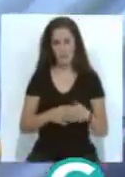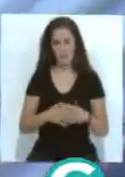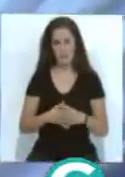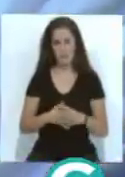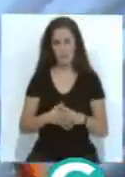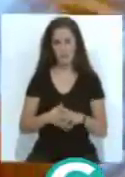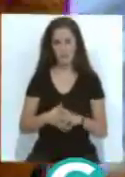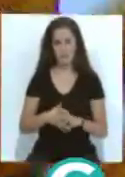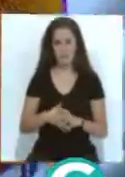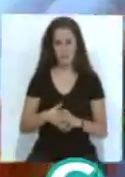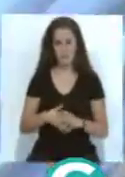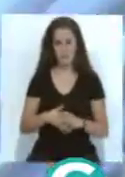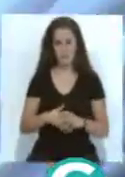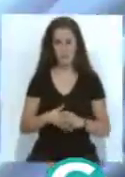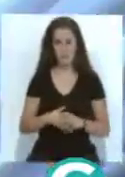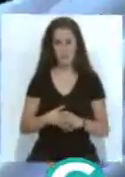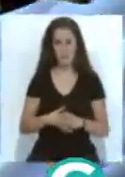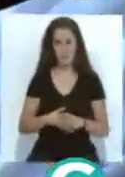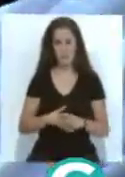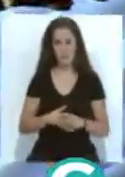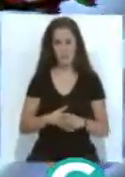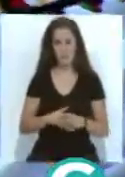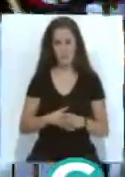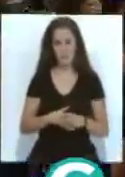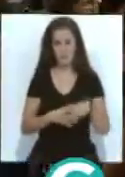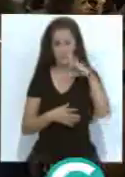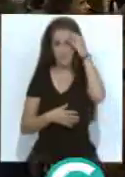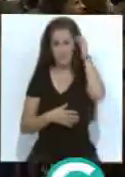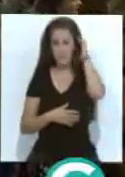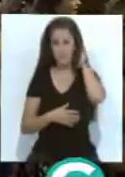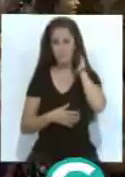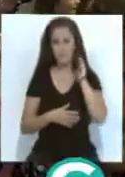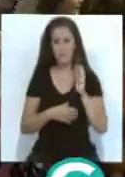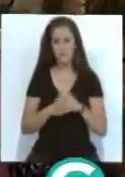Y con tanta esencia se nos está yendo la pelota.